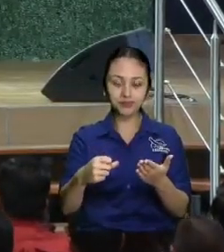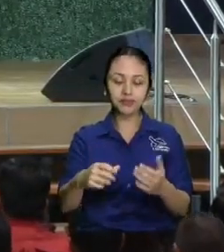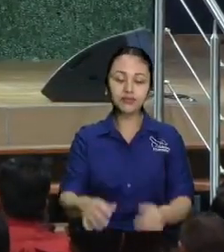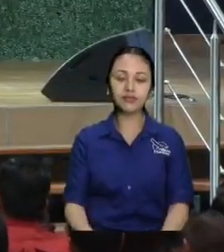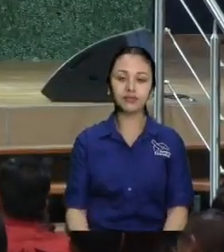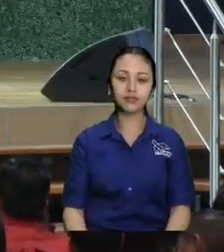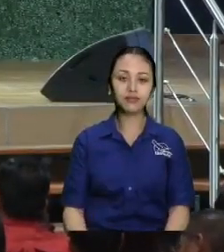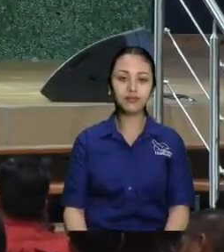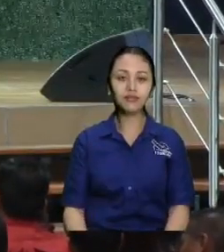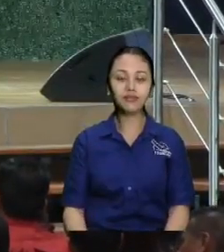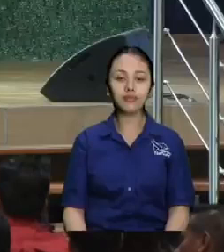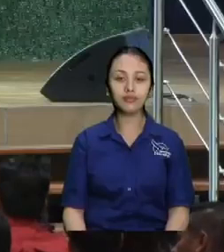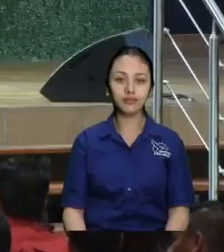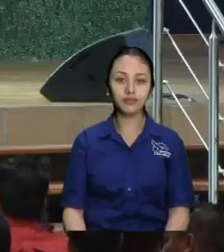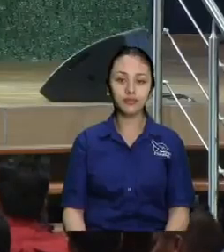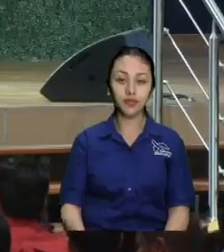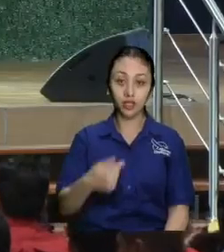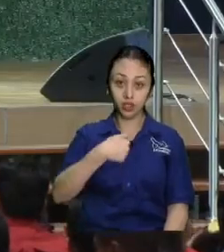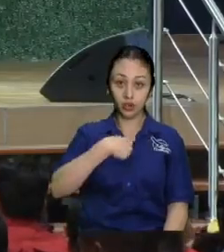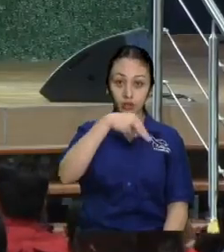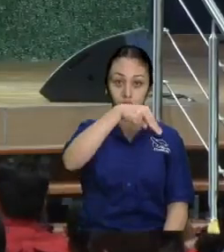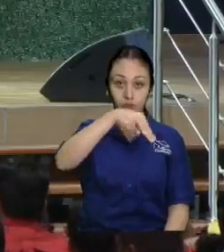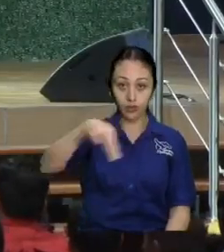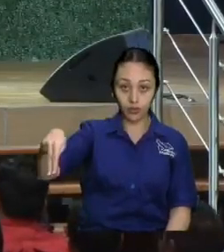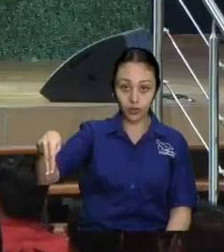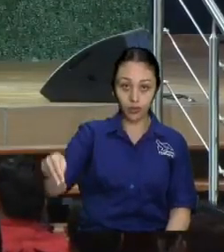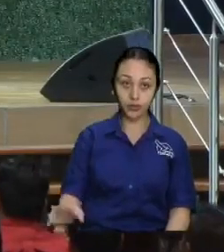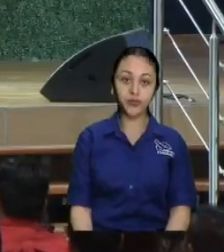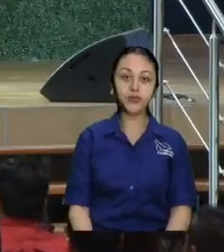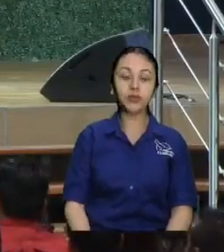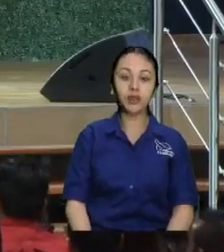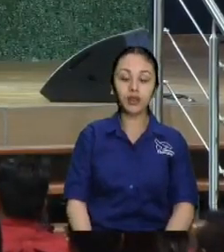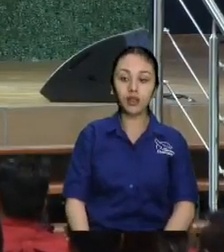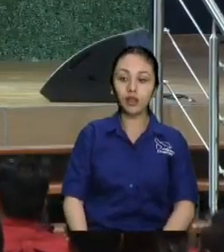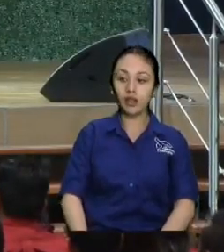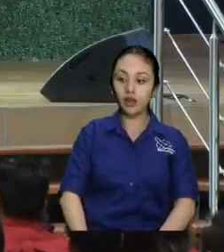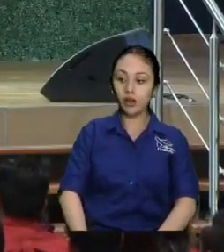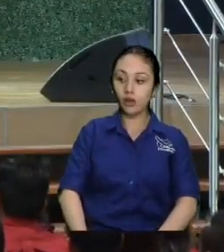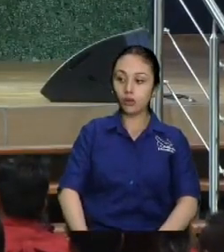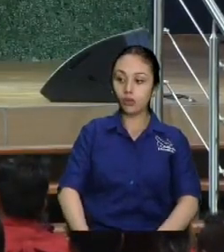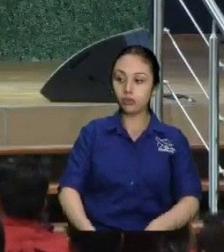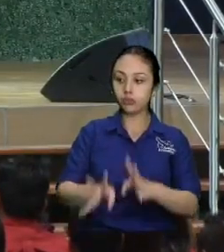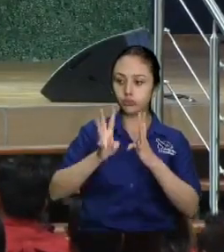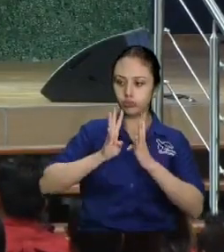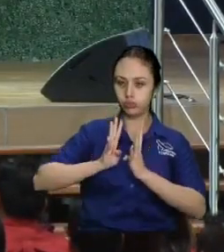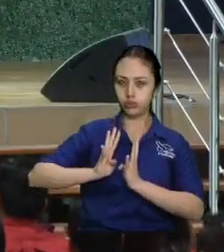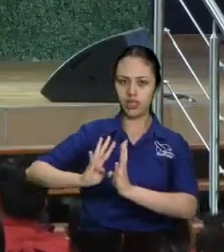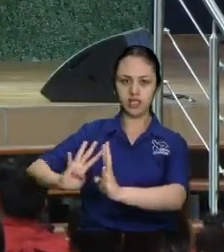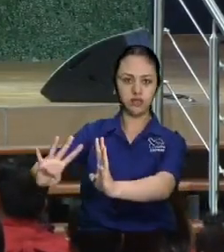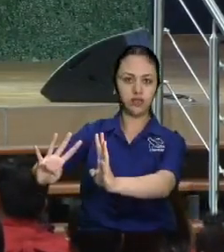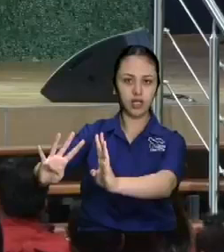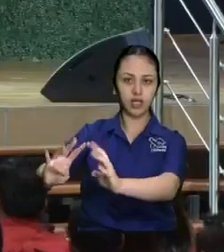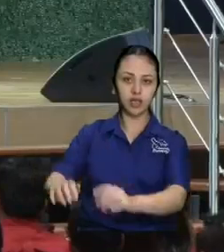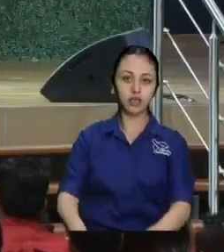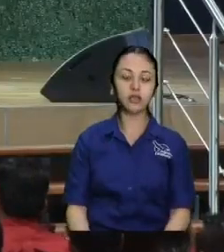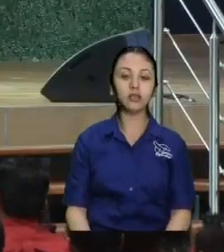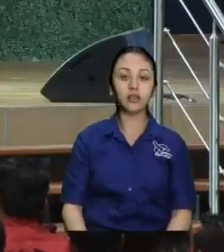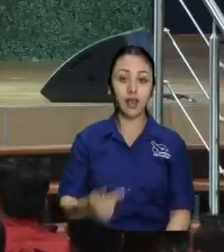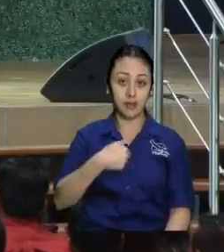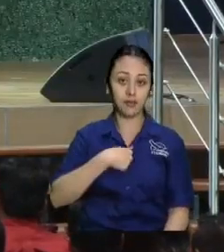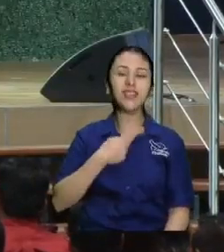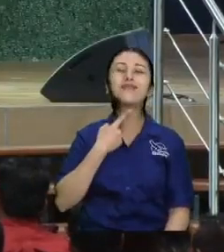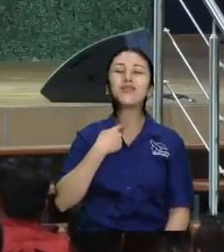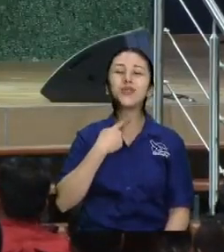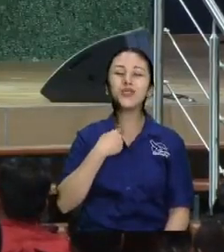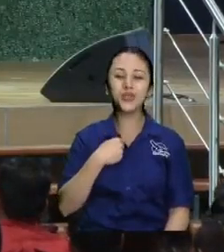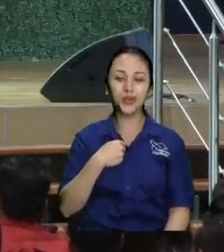Y fue, yo le llamé el desfile de los coatitas. Y fue, era un mensaje, a mí me gustó.